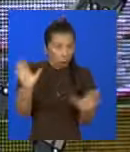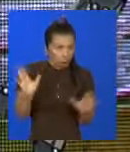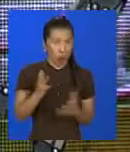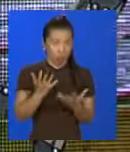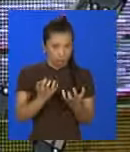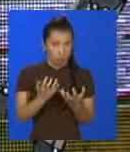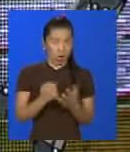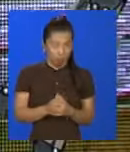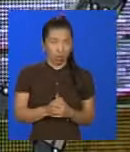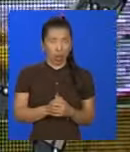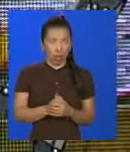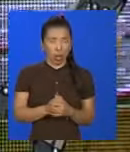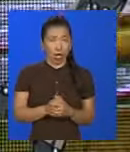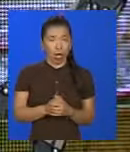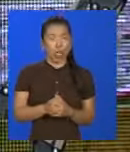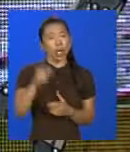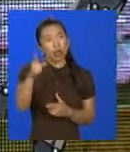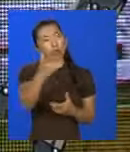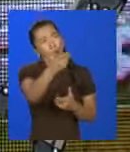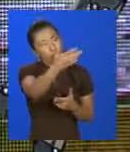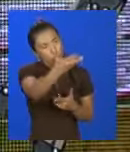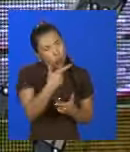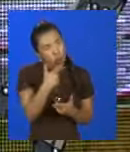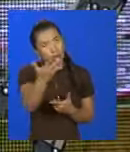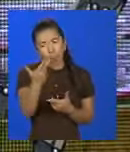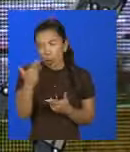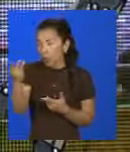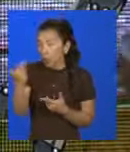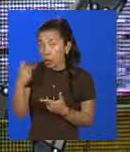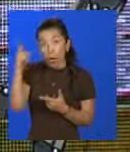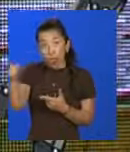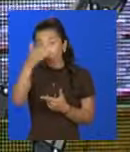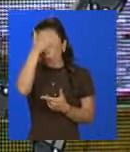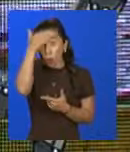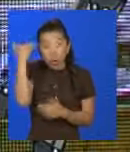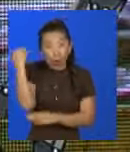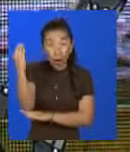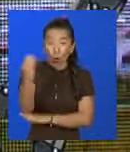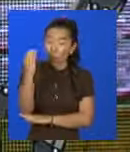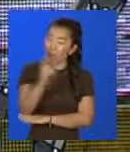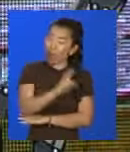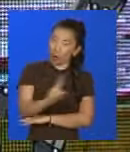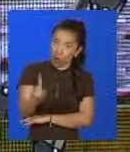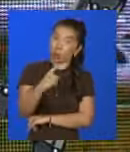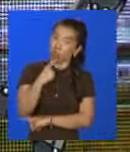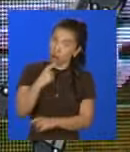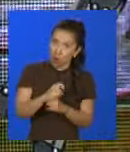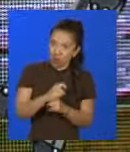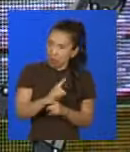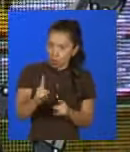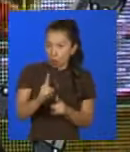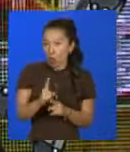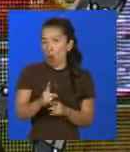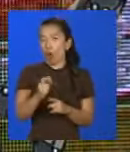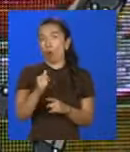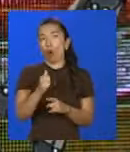denominadores que encontramos en las historias es que la gente no ha olvidado a Colombia. El desarraigo forzado es muy duro. Sí es duro cuando uno por su cuenta